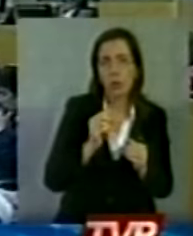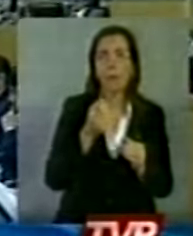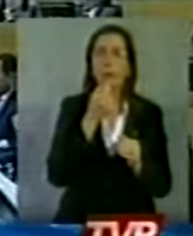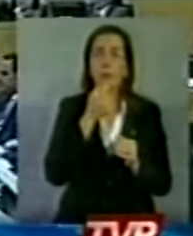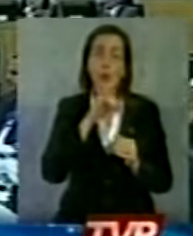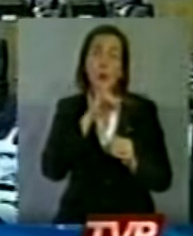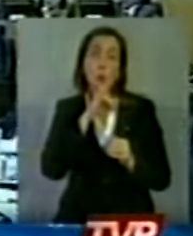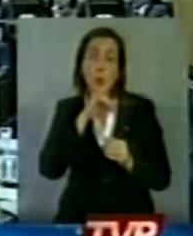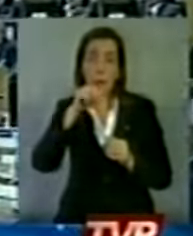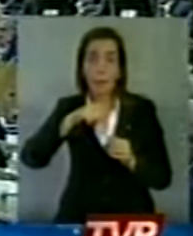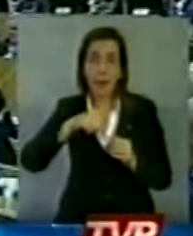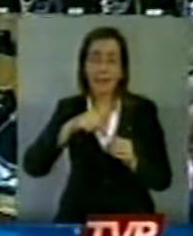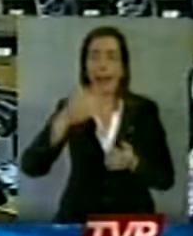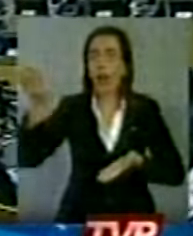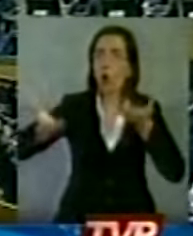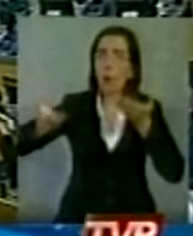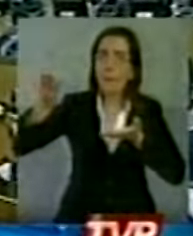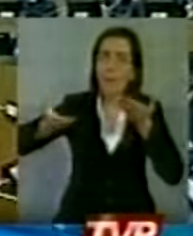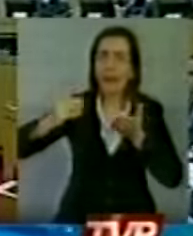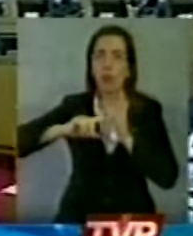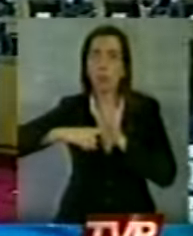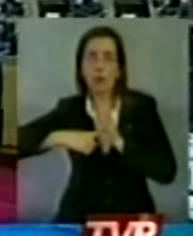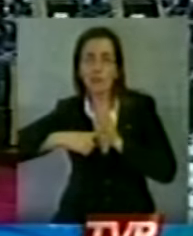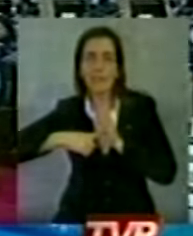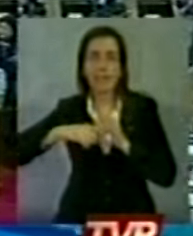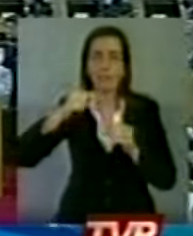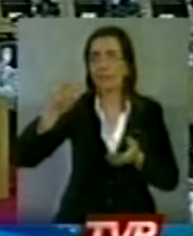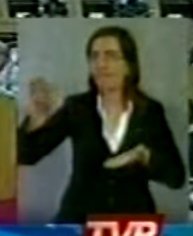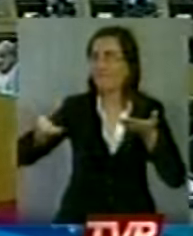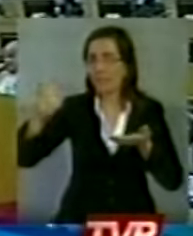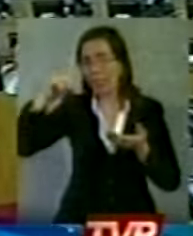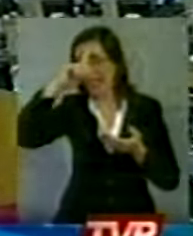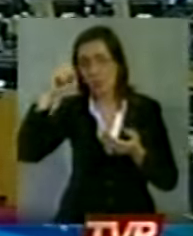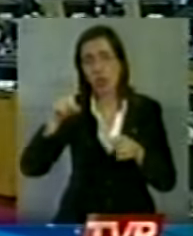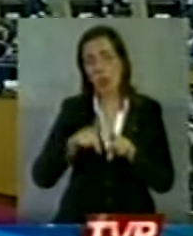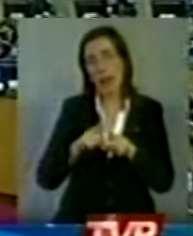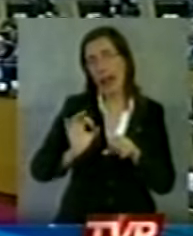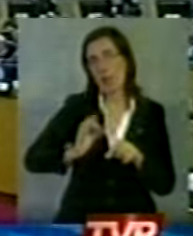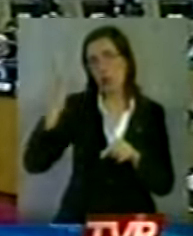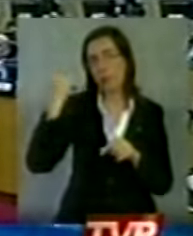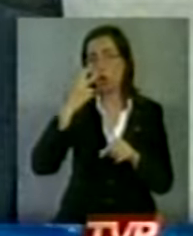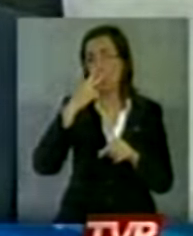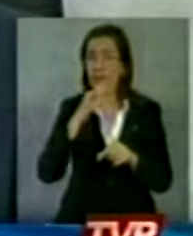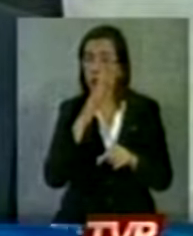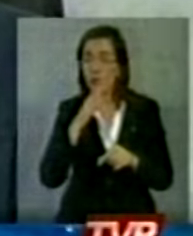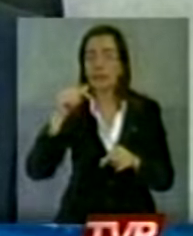Producto Bruto Geográfico per cápita de Tucumán es, a valores corrientes del año